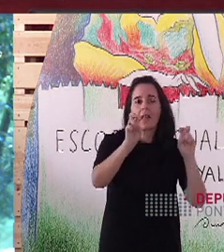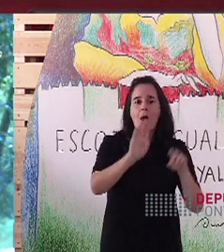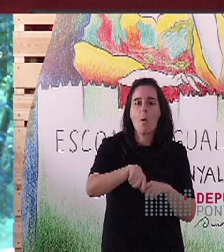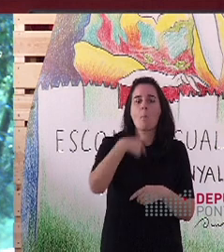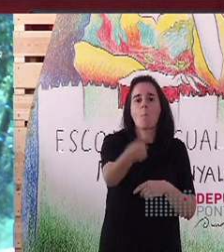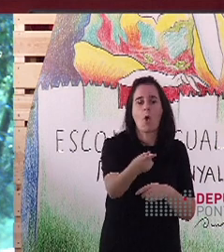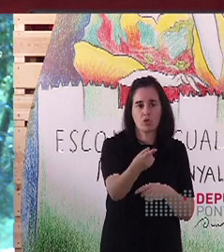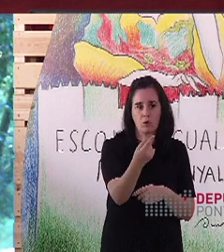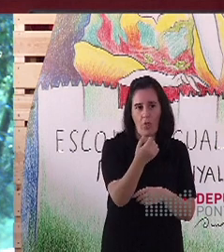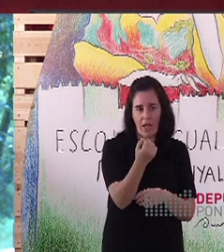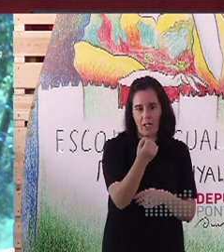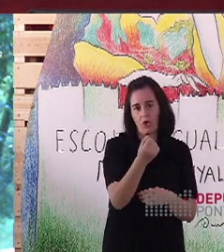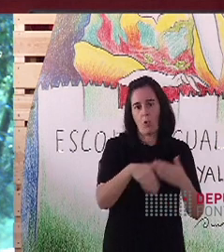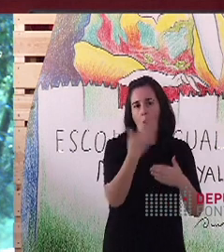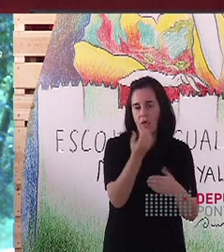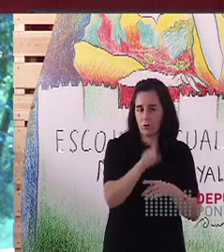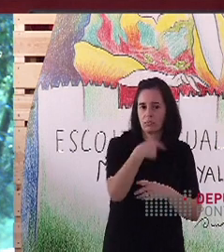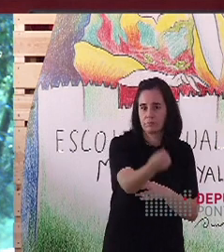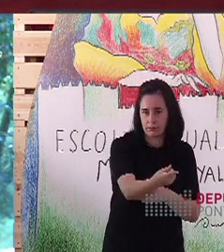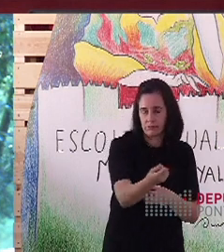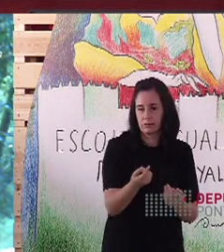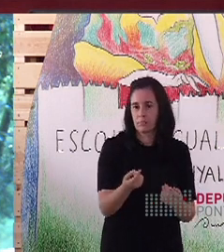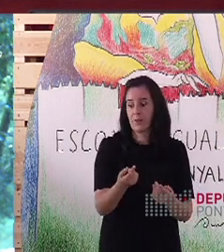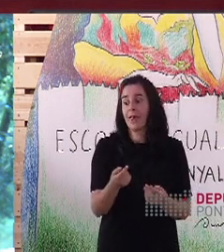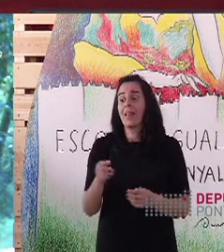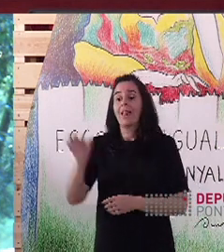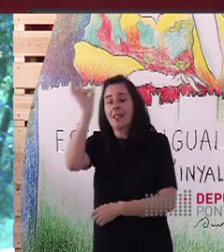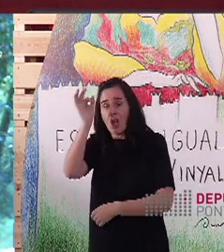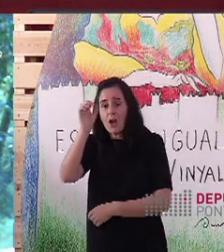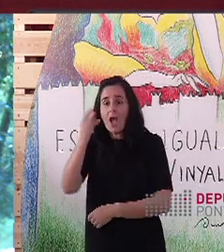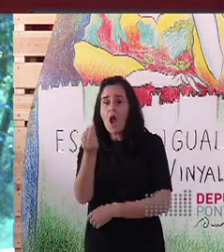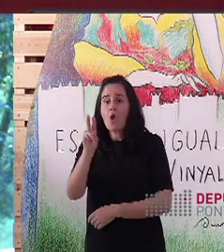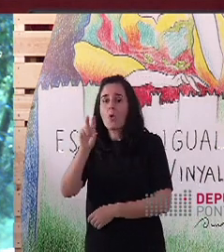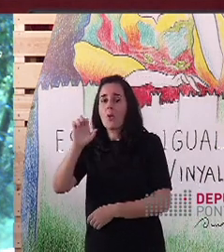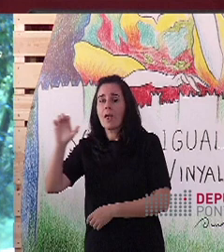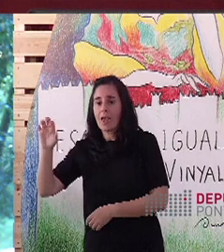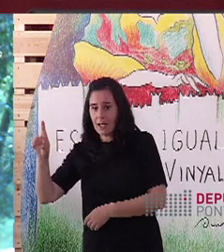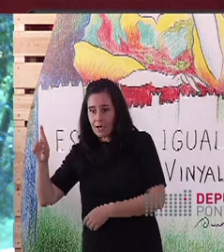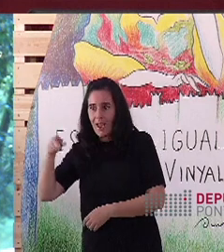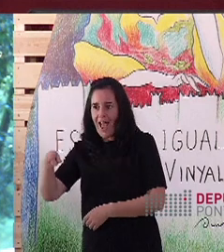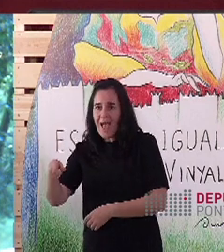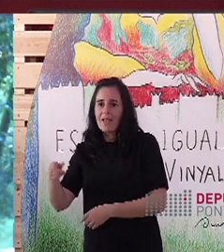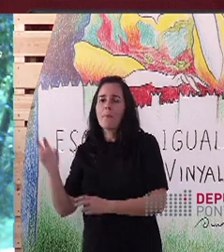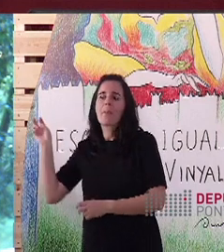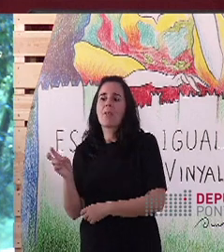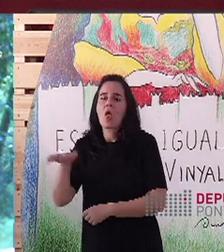pues entre la teoría queer tiene raíces muy profundas precisamente en la